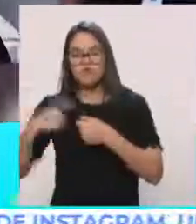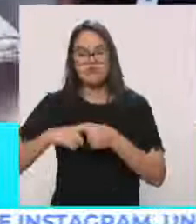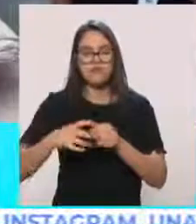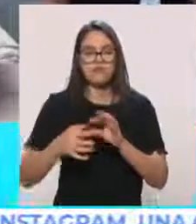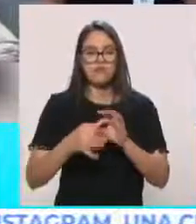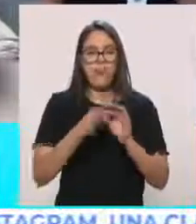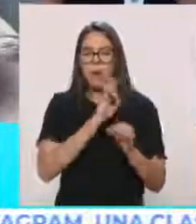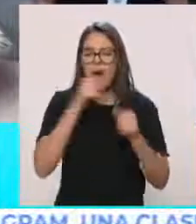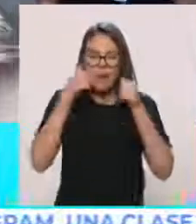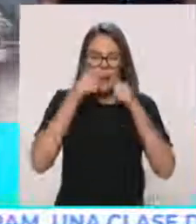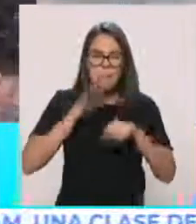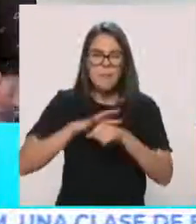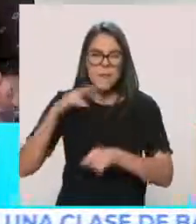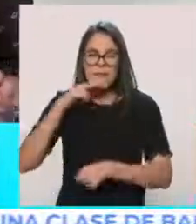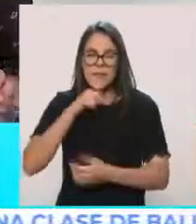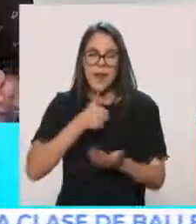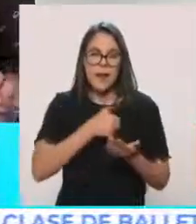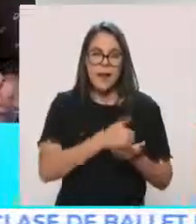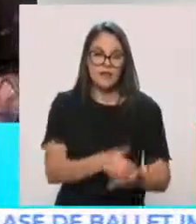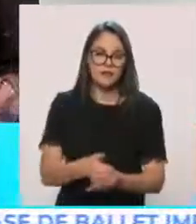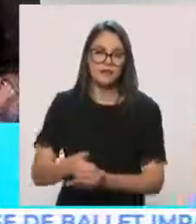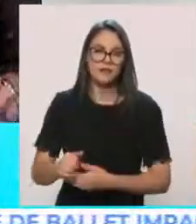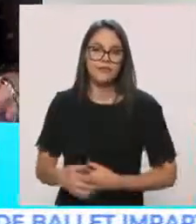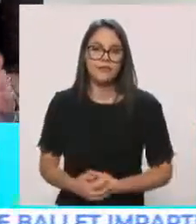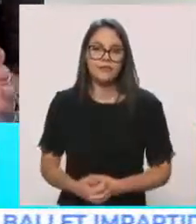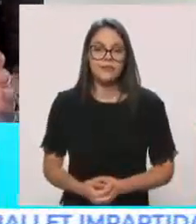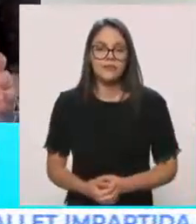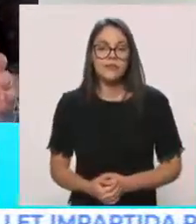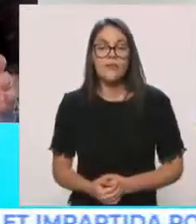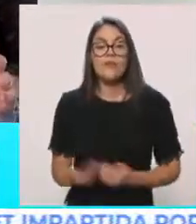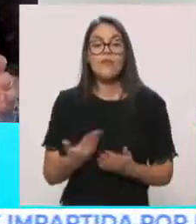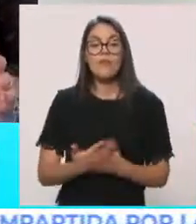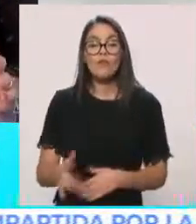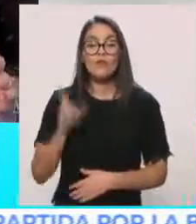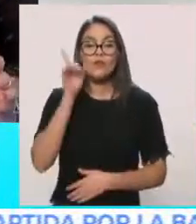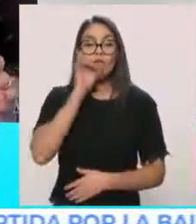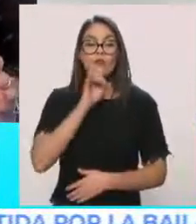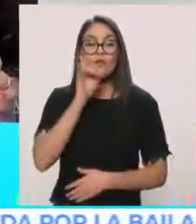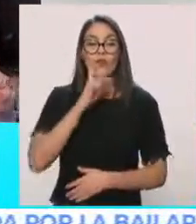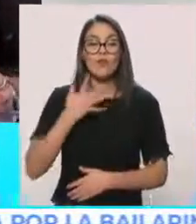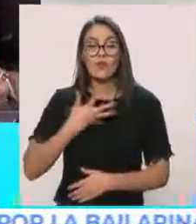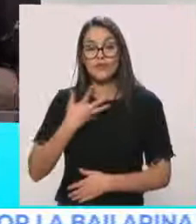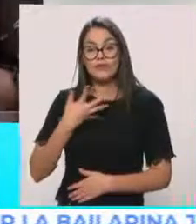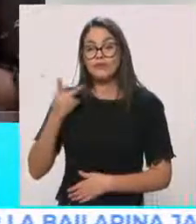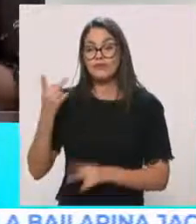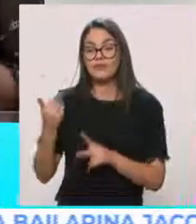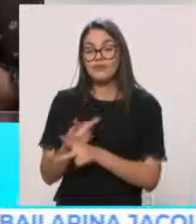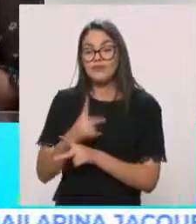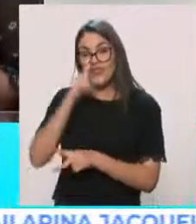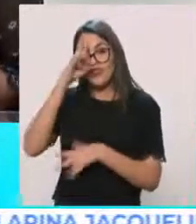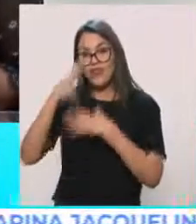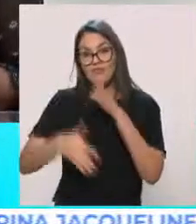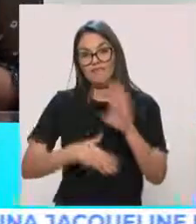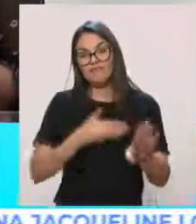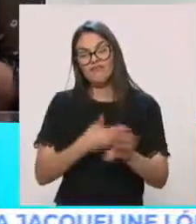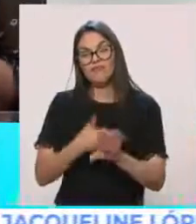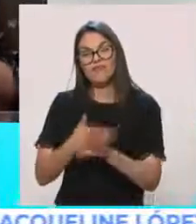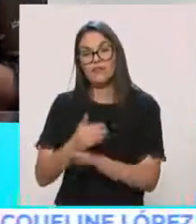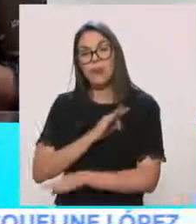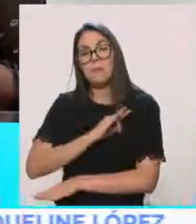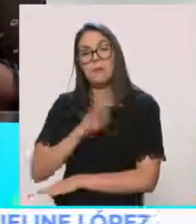4 acciones de esta estrategia No Estás Sola es que ahora las mujeres que son víctimas de violencia podrán